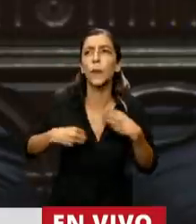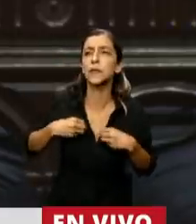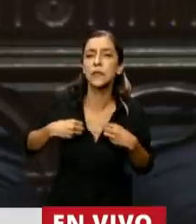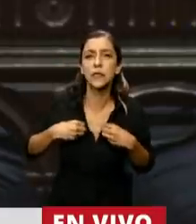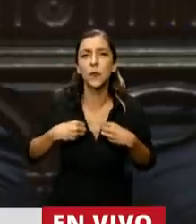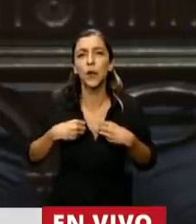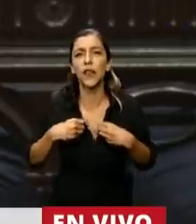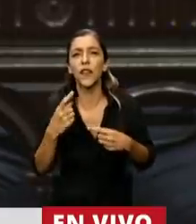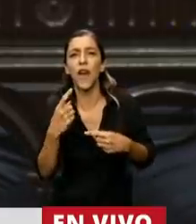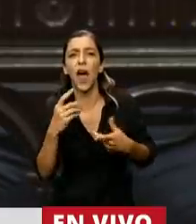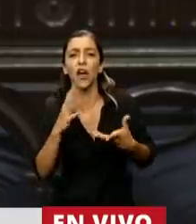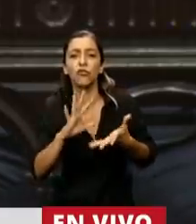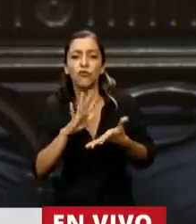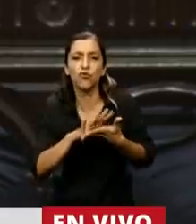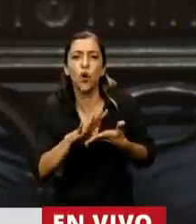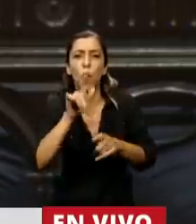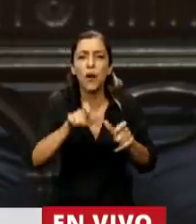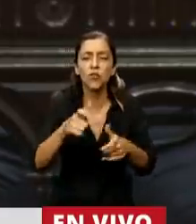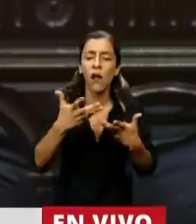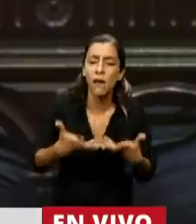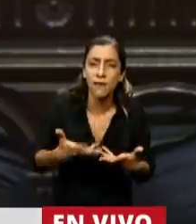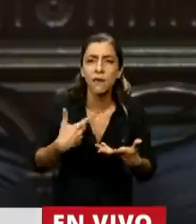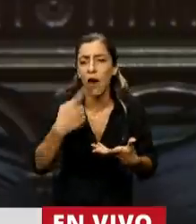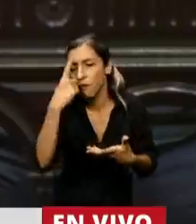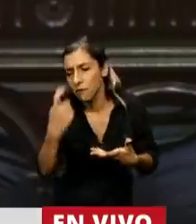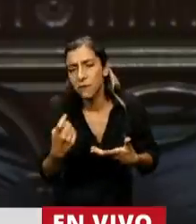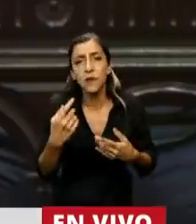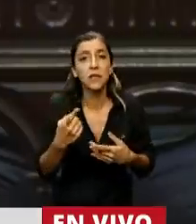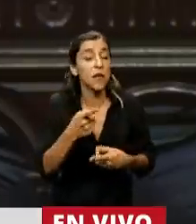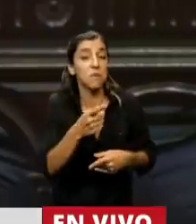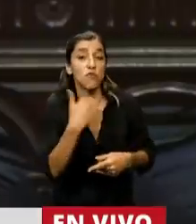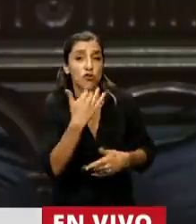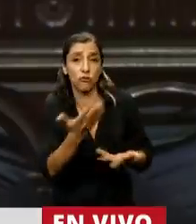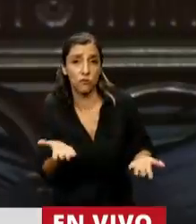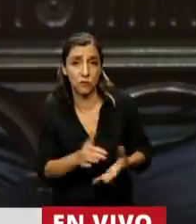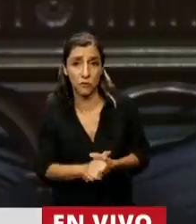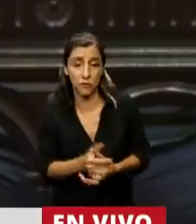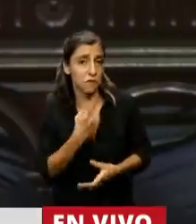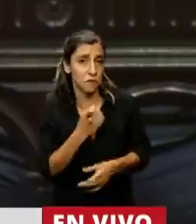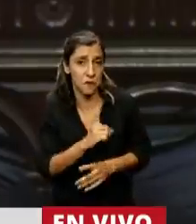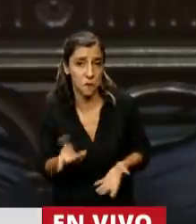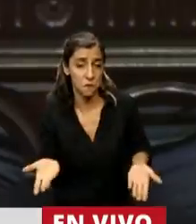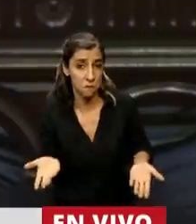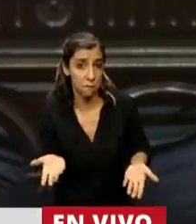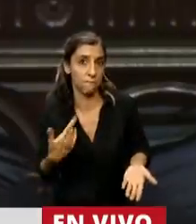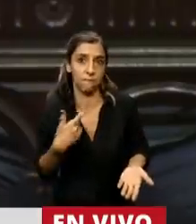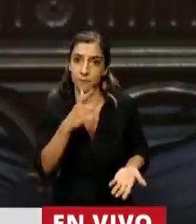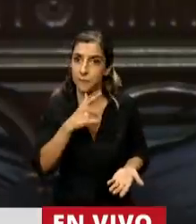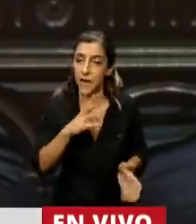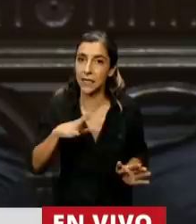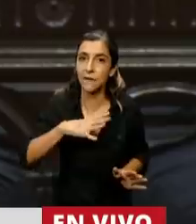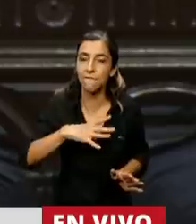ojos tristes y cansados y les pasan las cosas que les pasa realmente deberemos hacer una profunda autocrítica